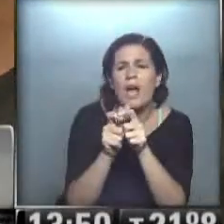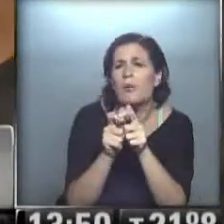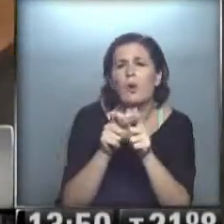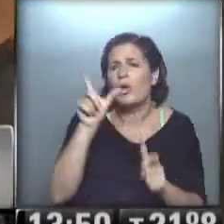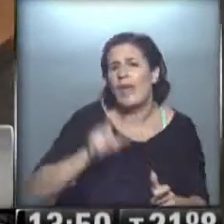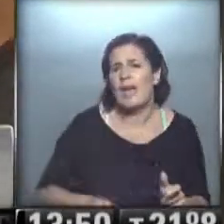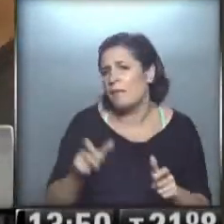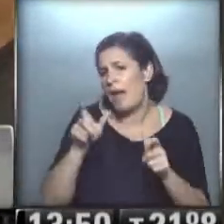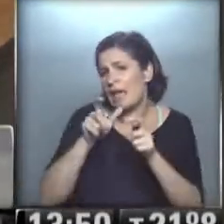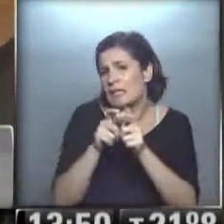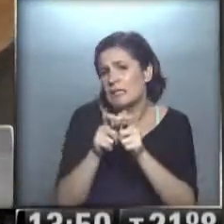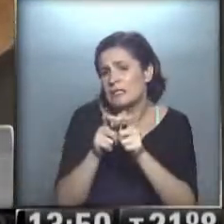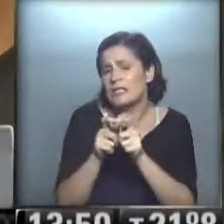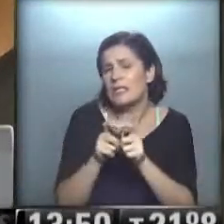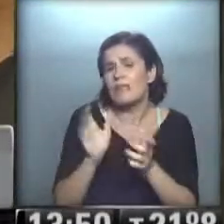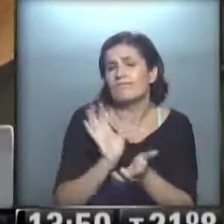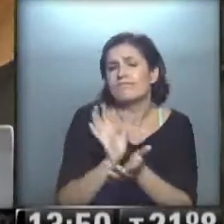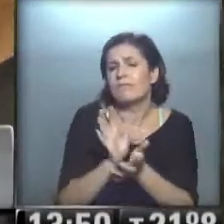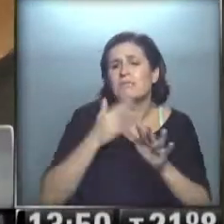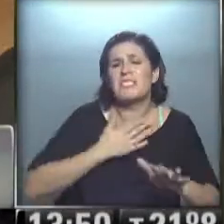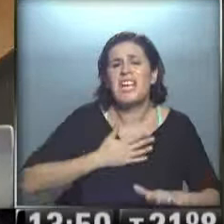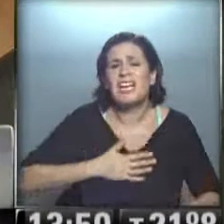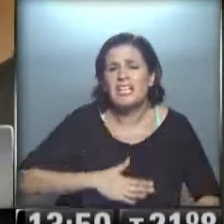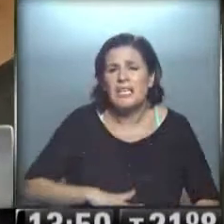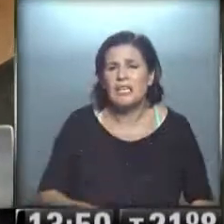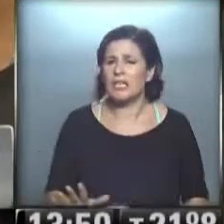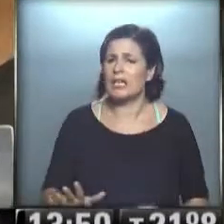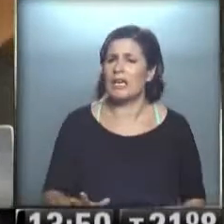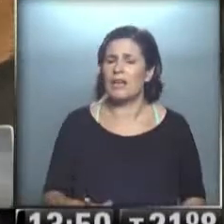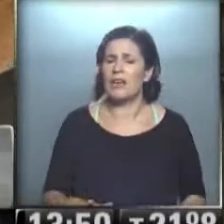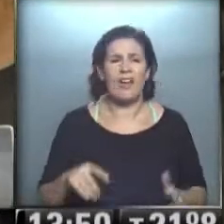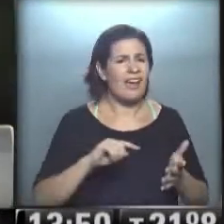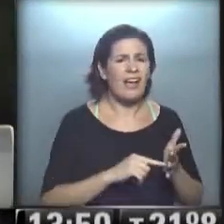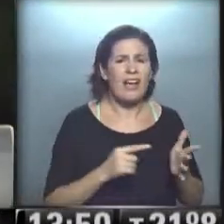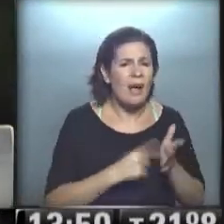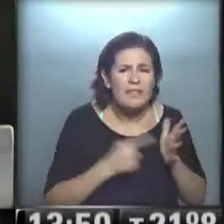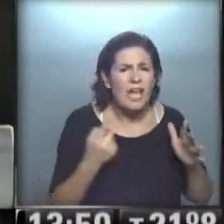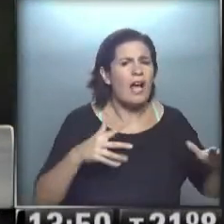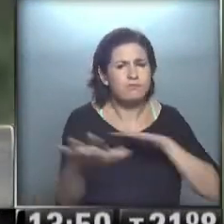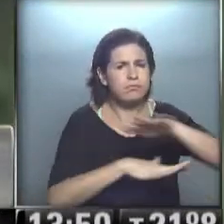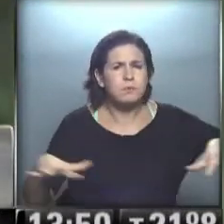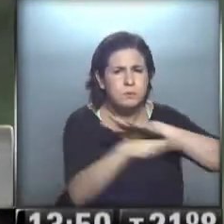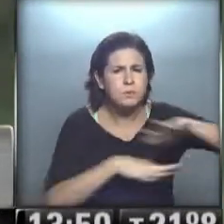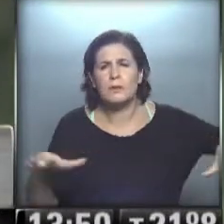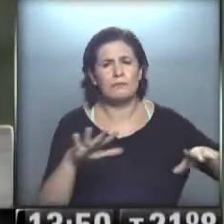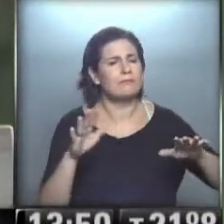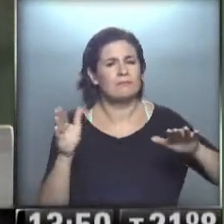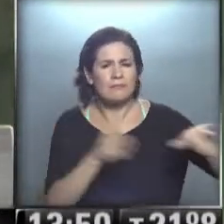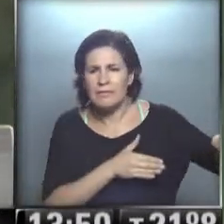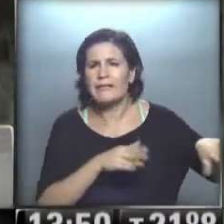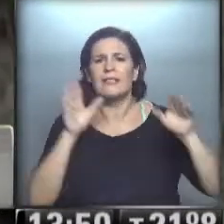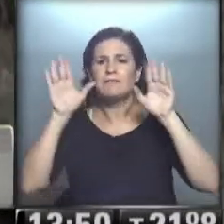cosa más calma, más tranquila, sacarlo de la vorágine de la ciudad y